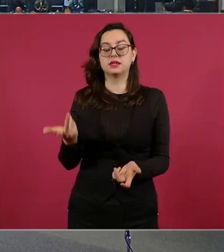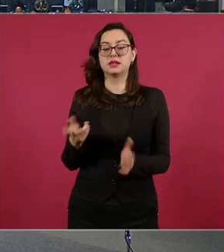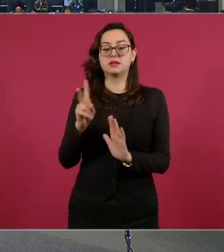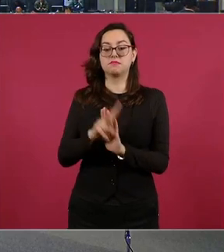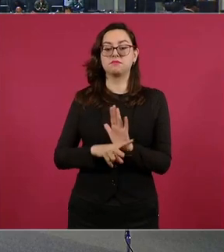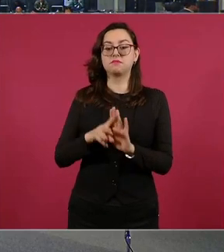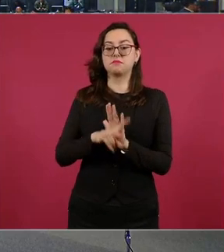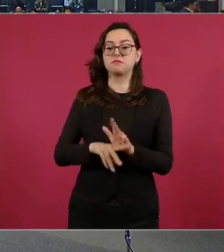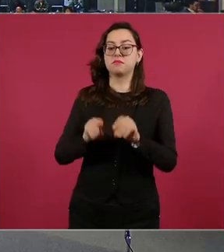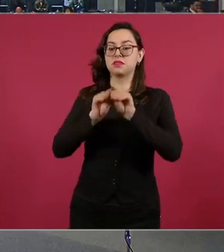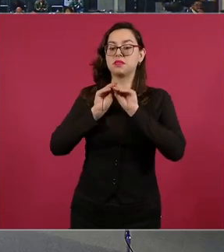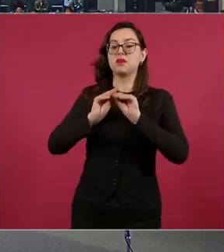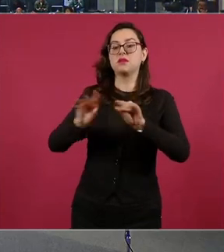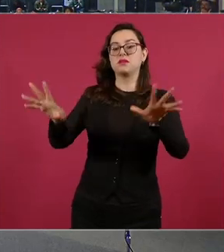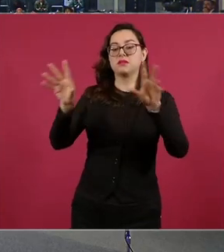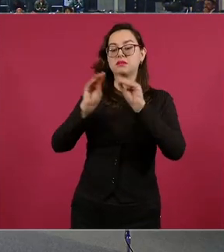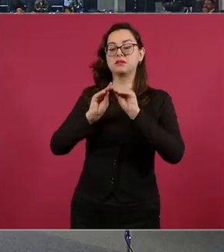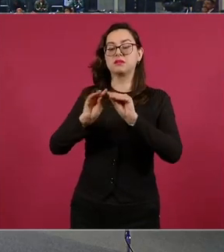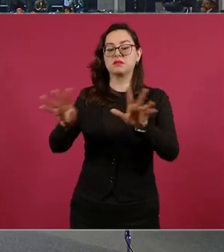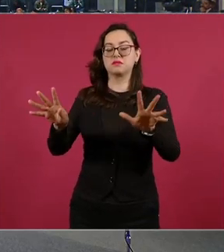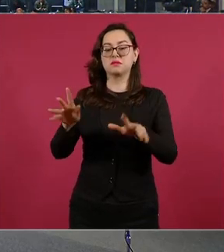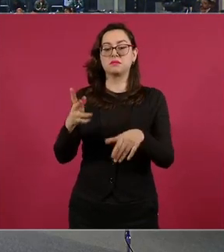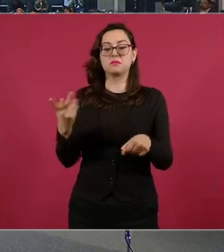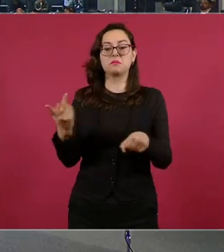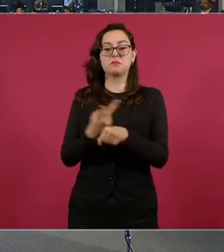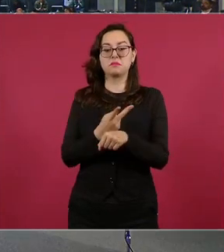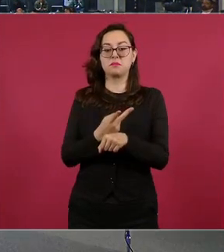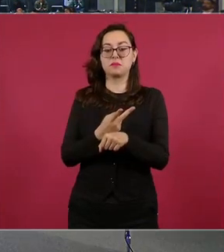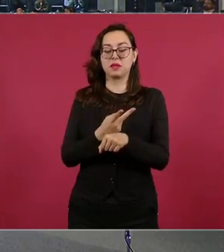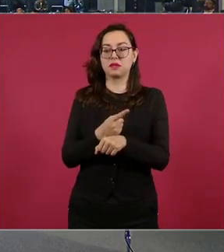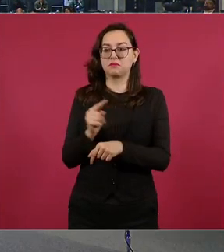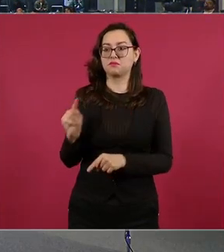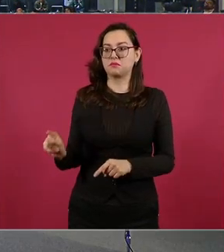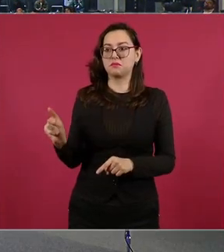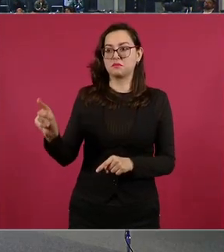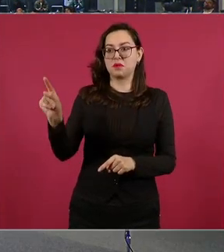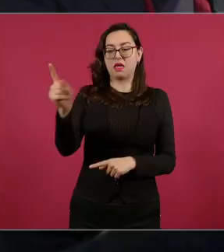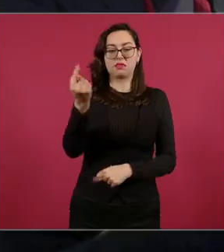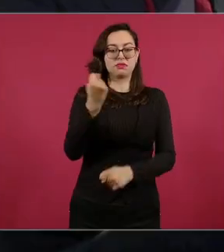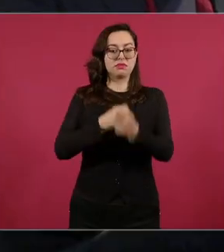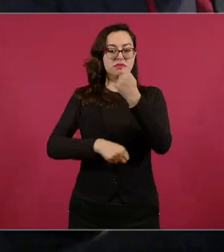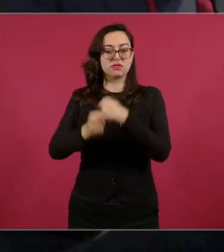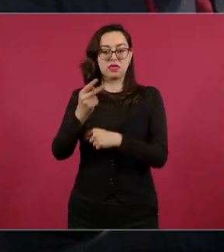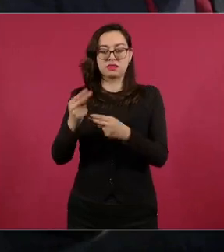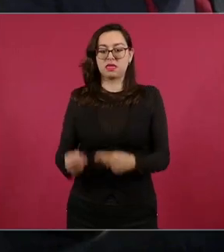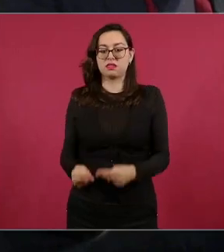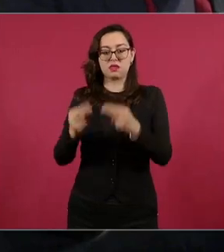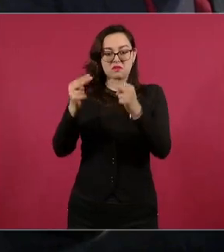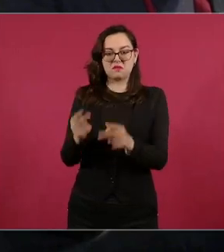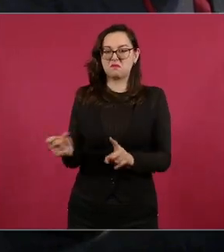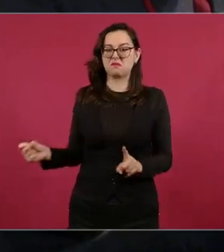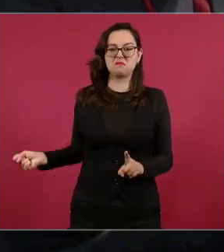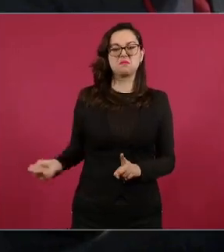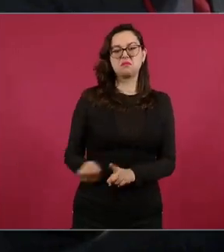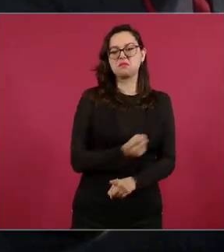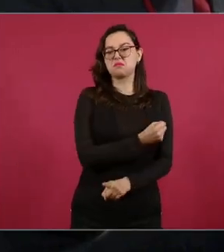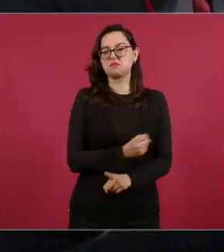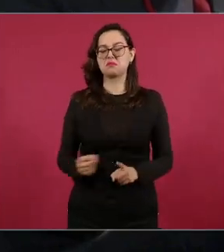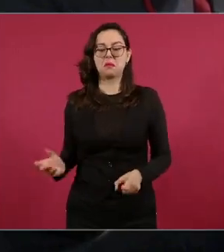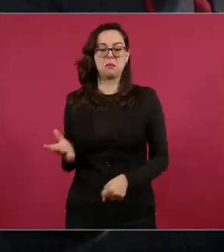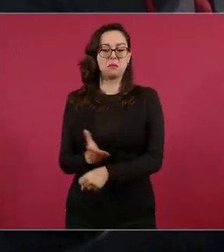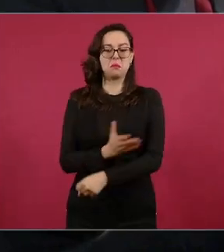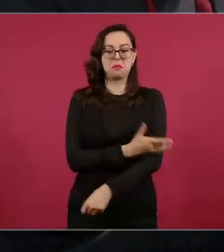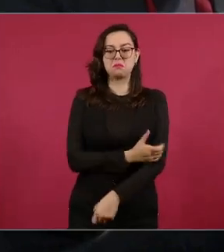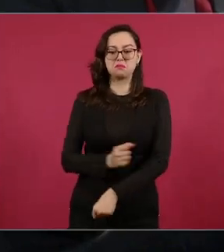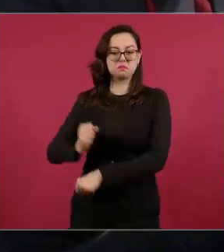los cobros de extorsiones y que a golpes a palos les aplicaban